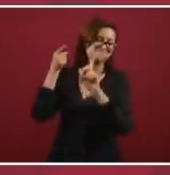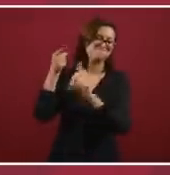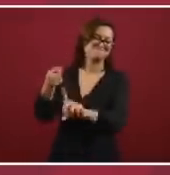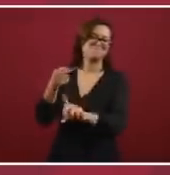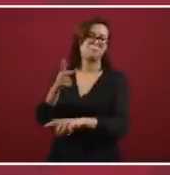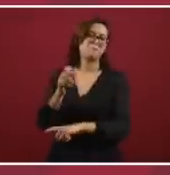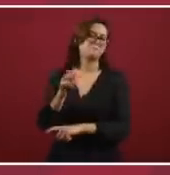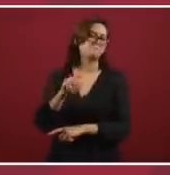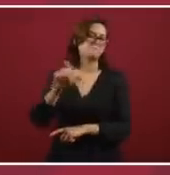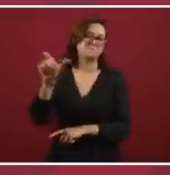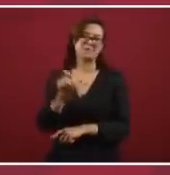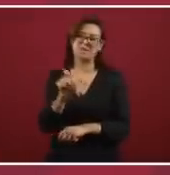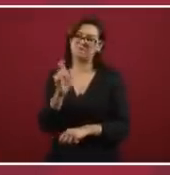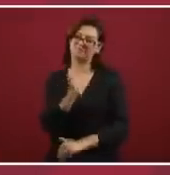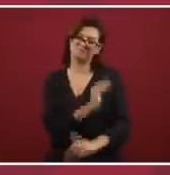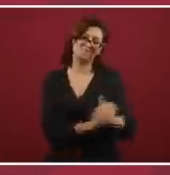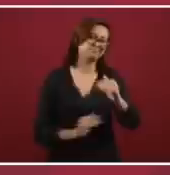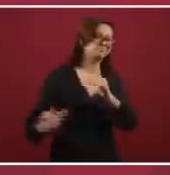como Pemex.